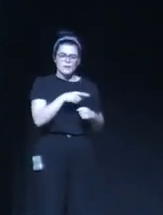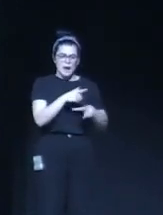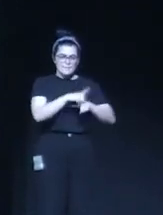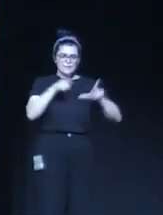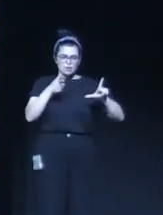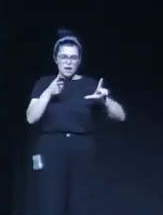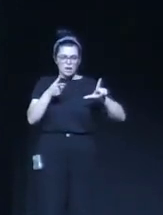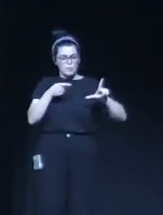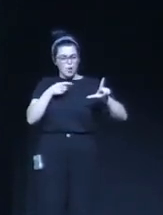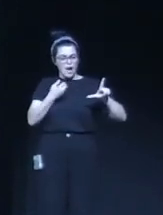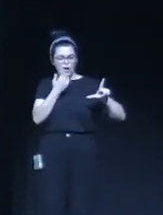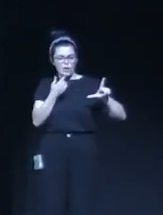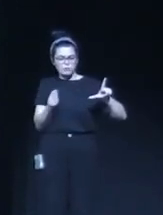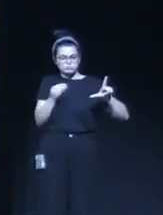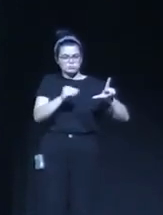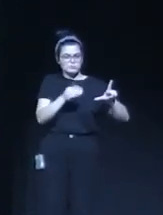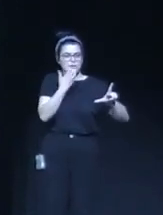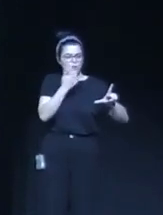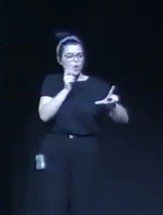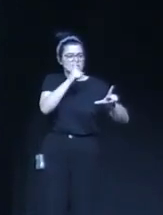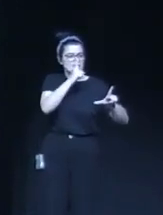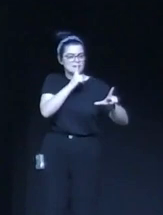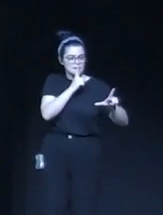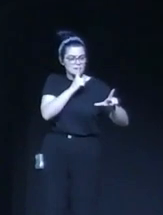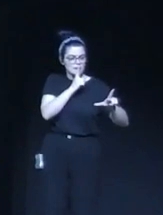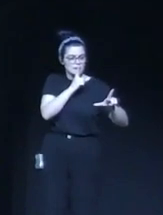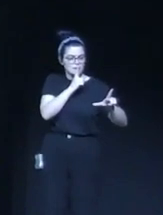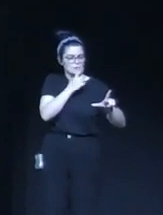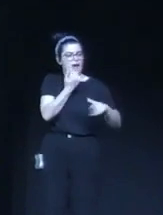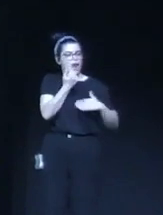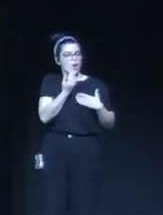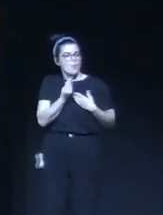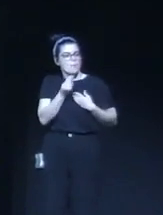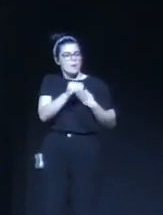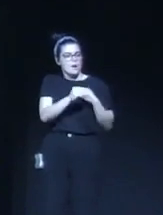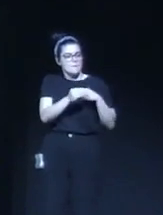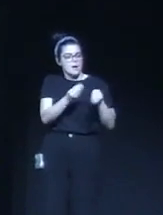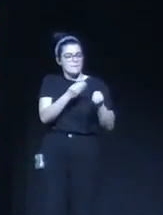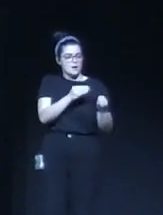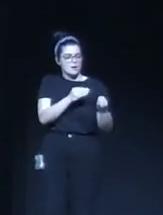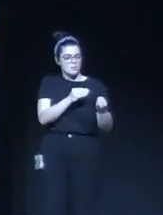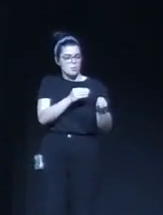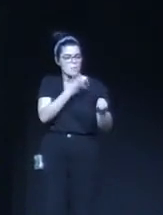Los silencios, me decías. Sí, sí. Le has puesto cosillas, ¿no? Dramatismo.